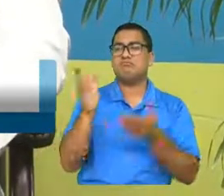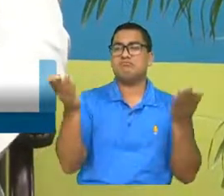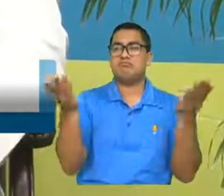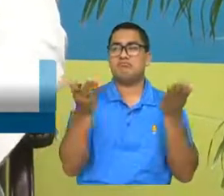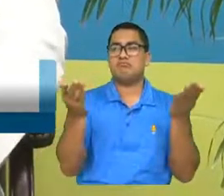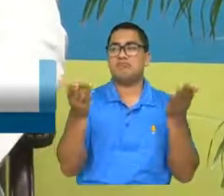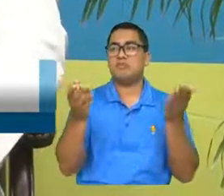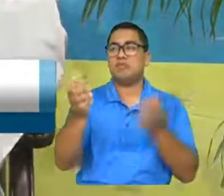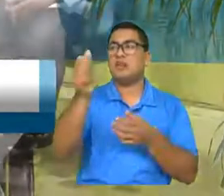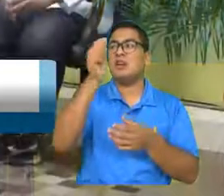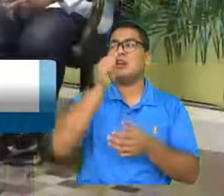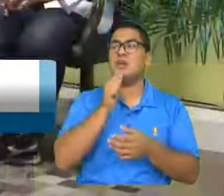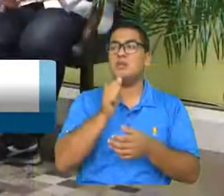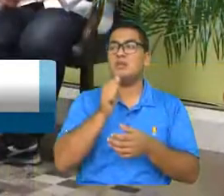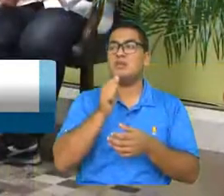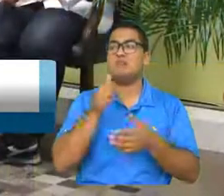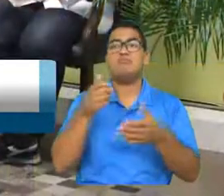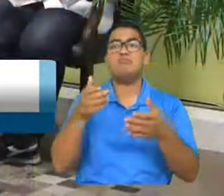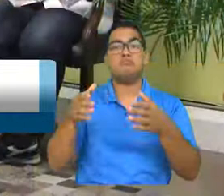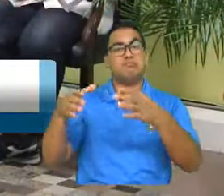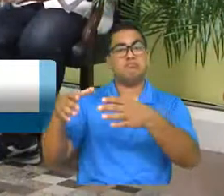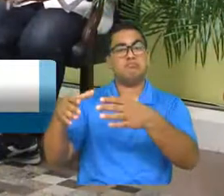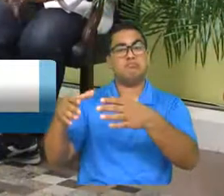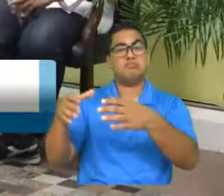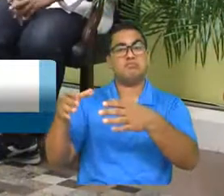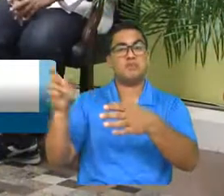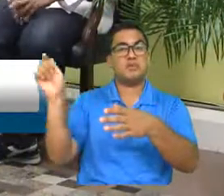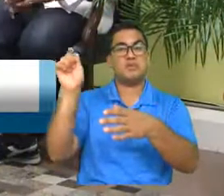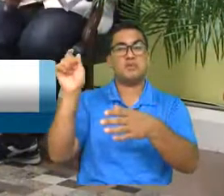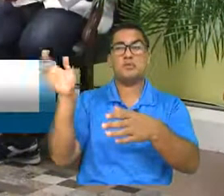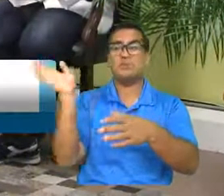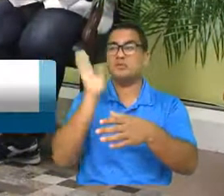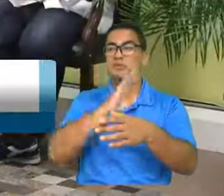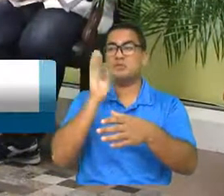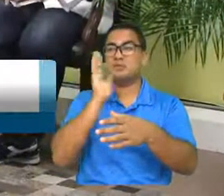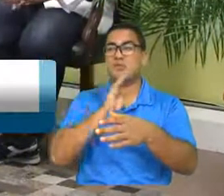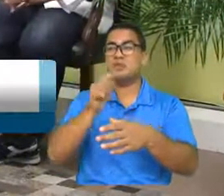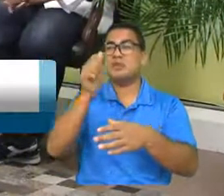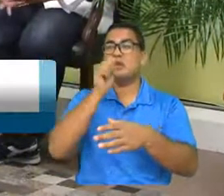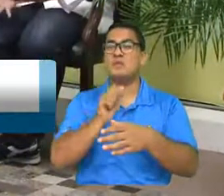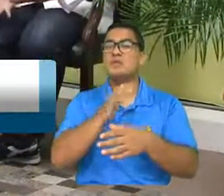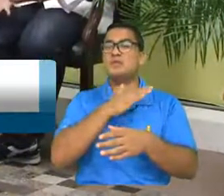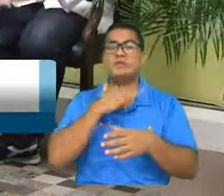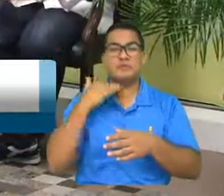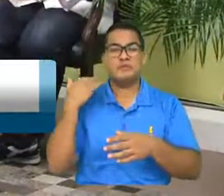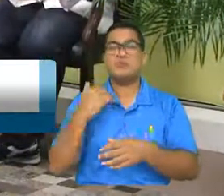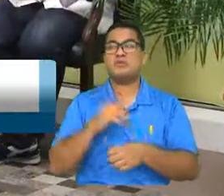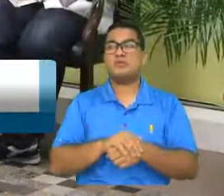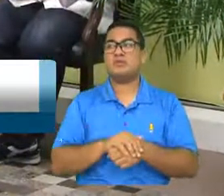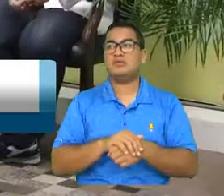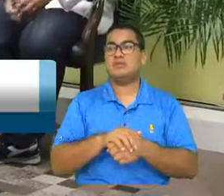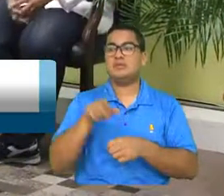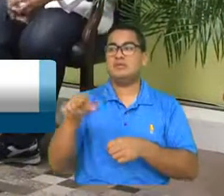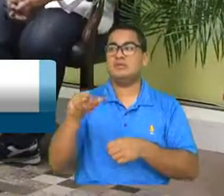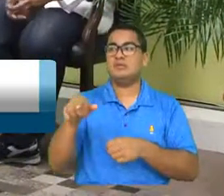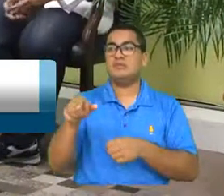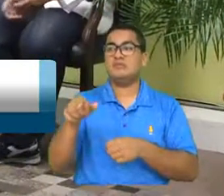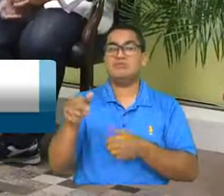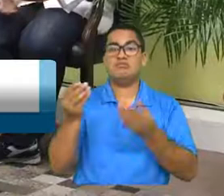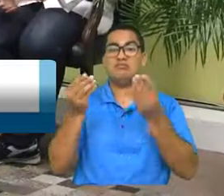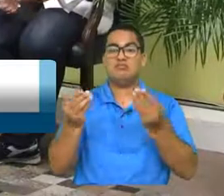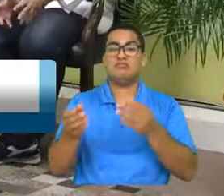había aguas estancadas, aguas con mal olor, aguas sucias, se desprendían